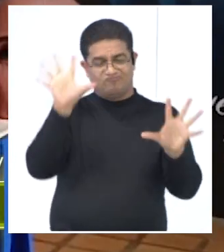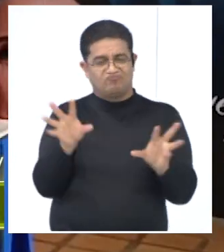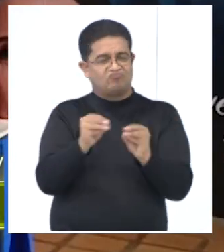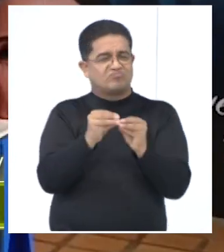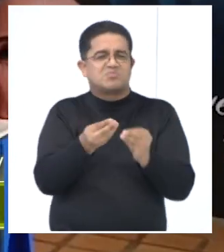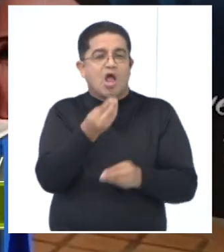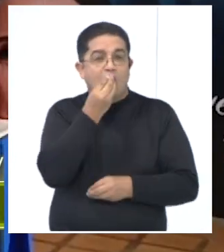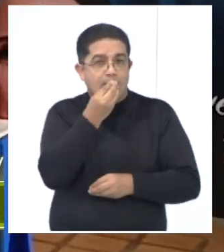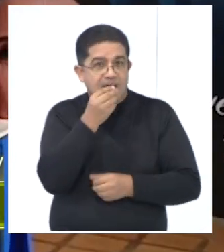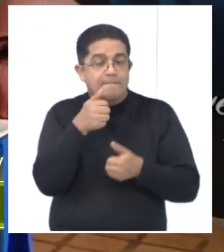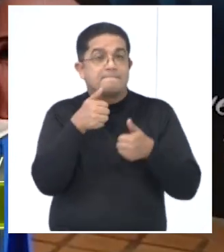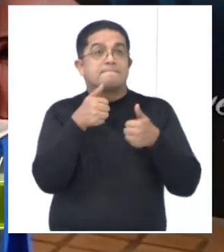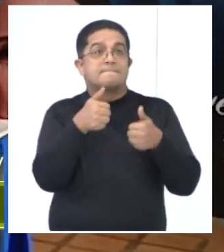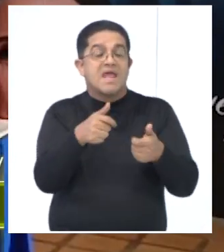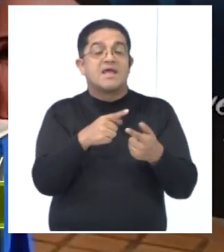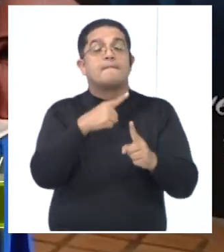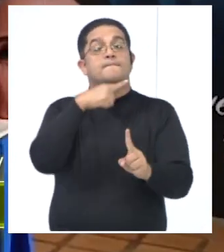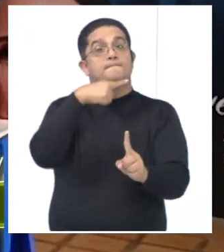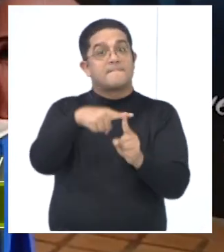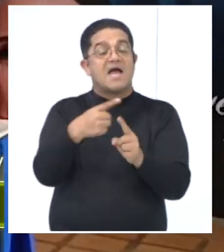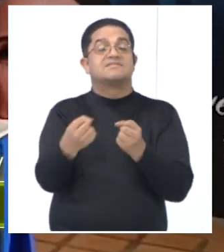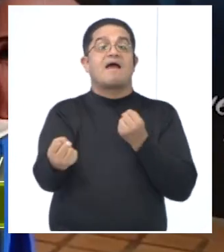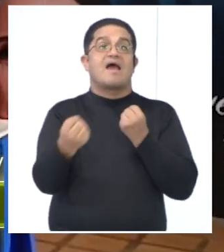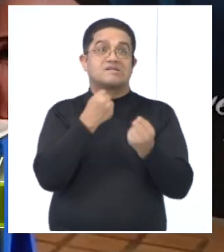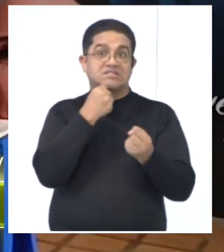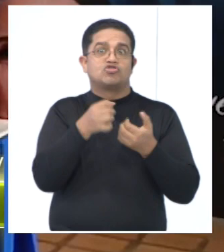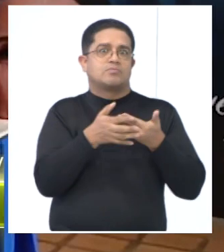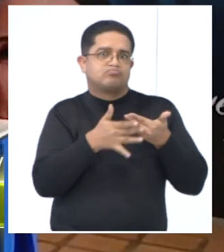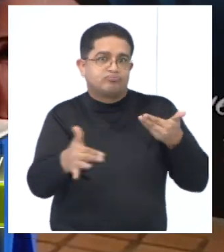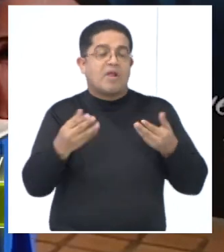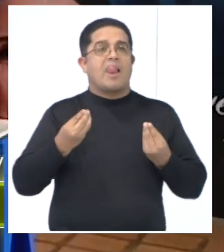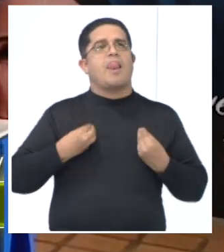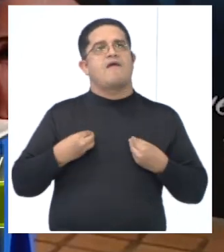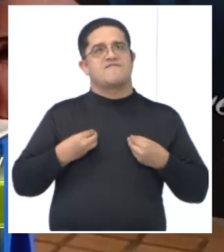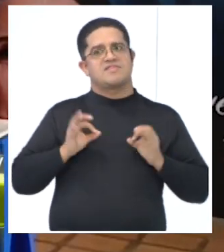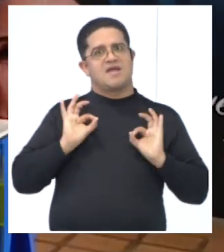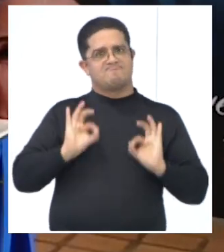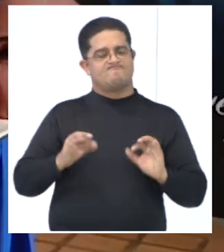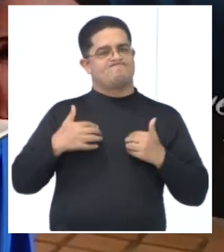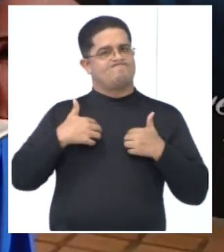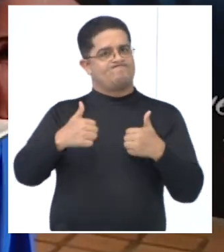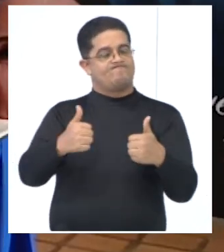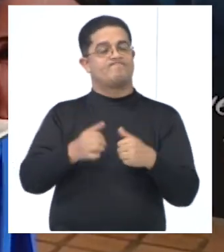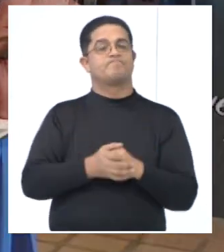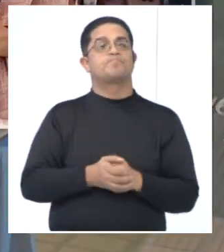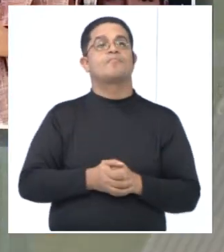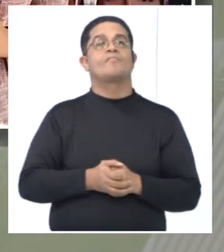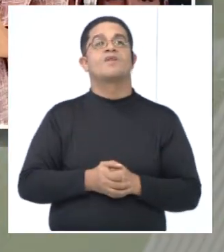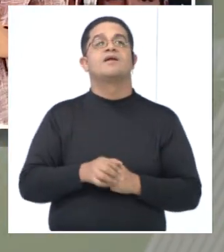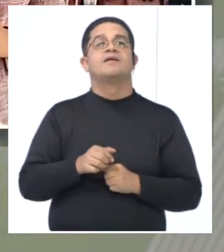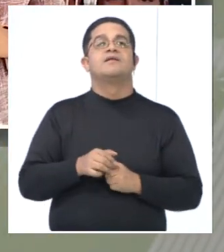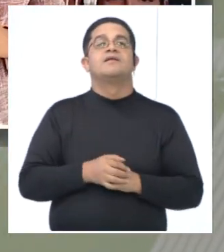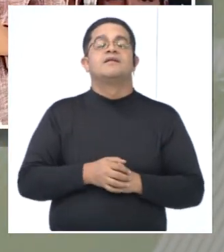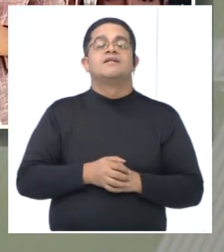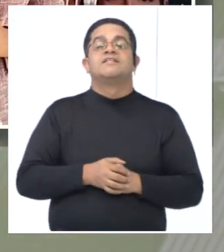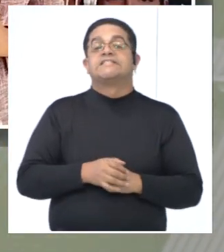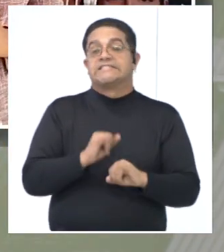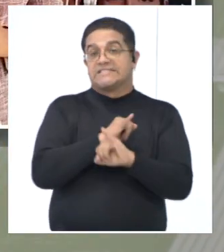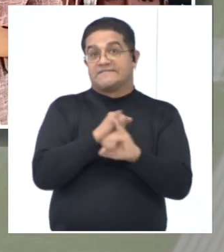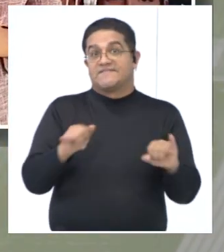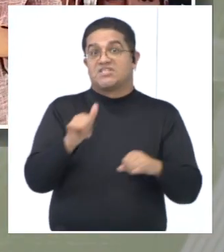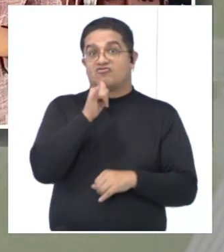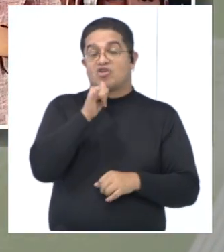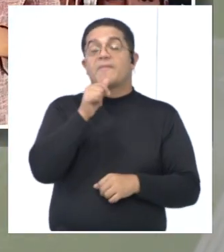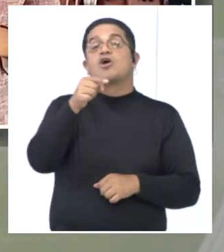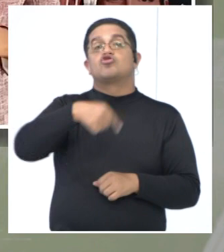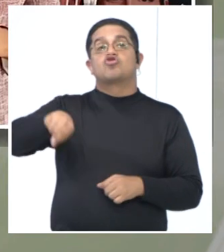alimentación balanceada más ejercicio, prolongan nuestra vida saludable y en plenitud. Este es parte del aporte informativo que manejamos a